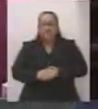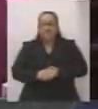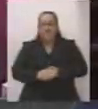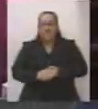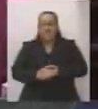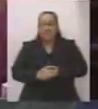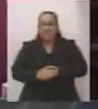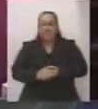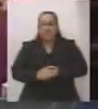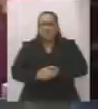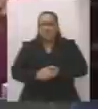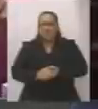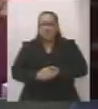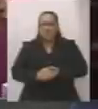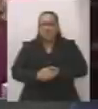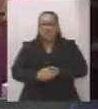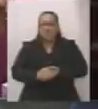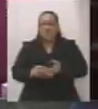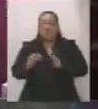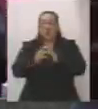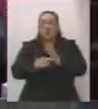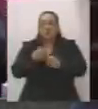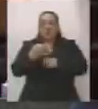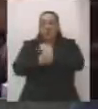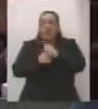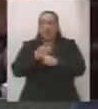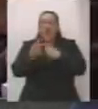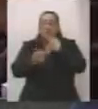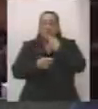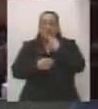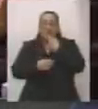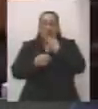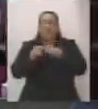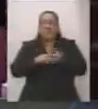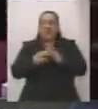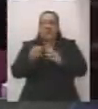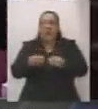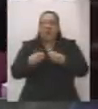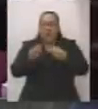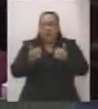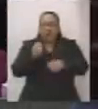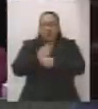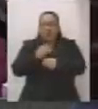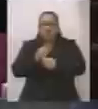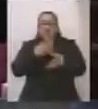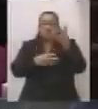que este es un programa que ya está en marcha durante varios años y parece haber efectivamente dado frutos.